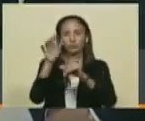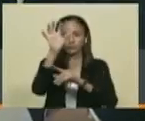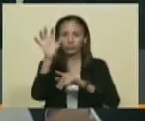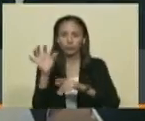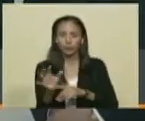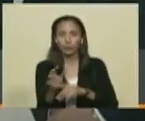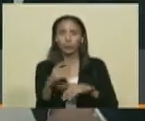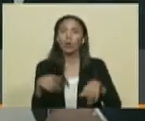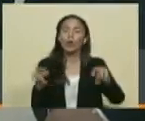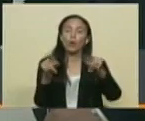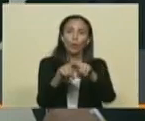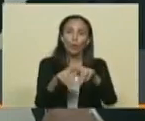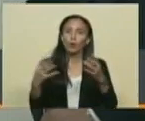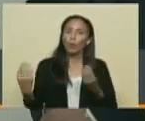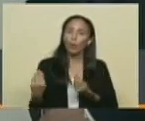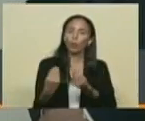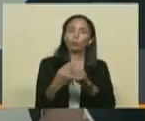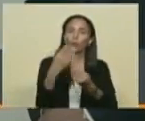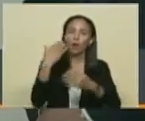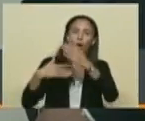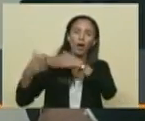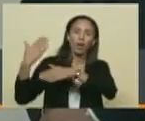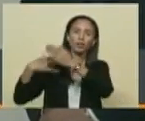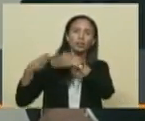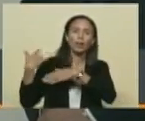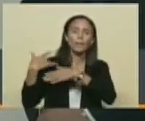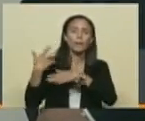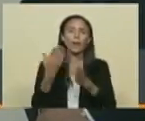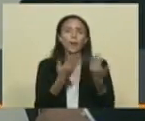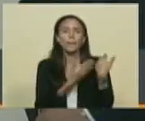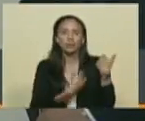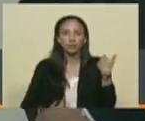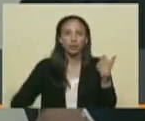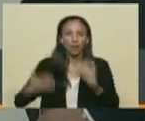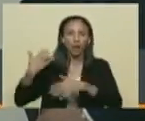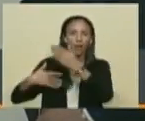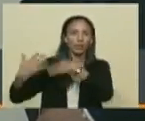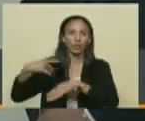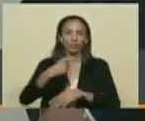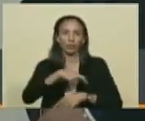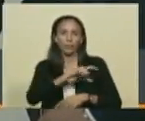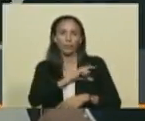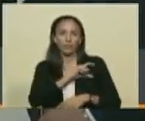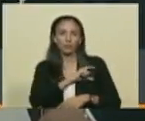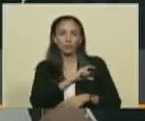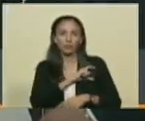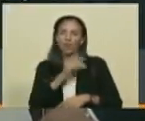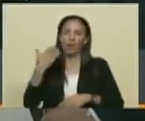el acompañamiento del expresidente del Reino de España, José Luis Rodríguez Zapatero.